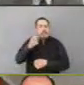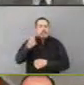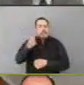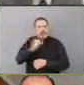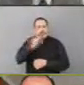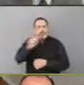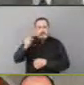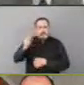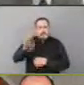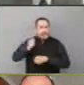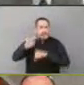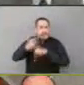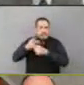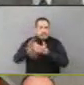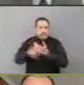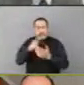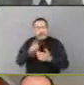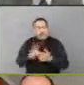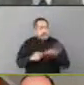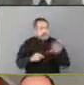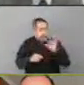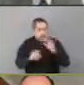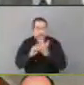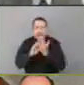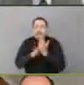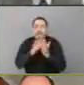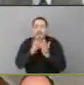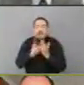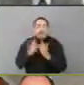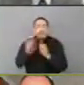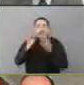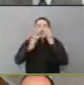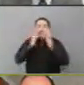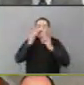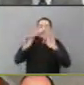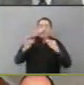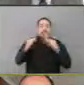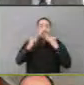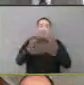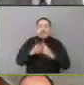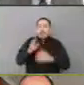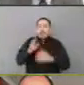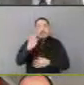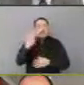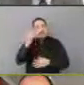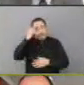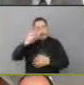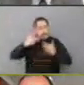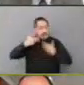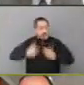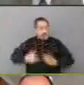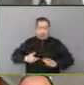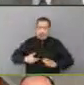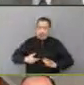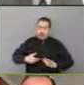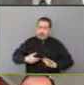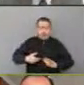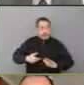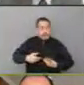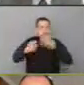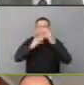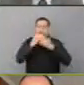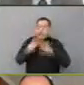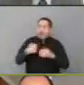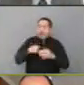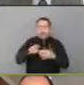promoción personalizada se actualiza cuando la propaganda tienda a promocionar a la persona servidora pública, asociando